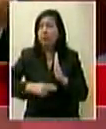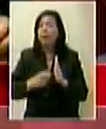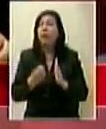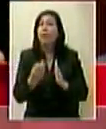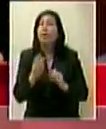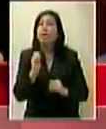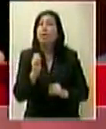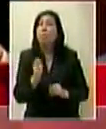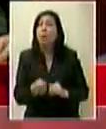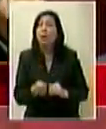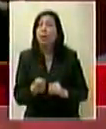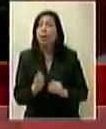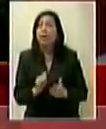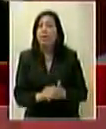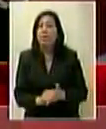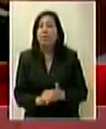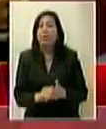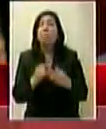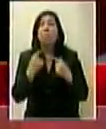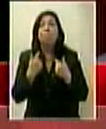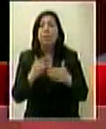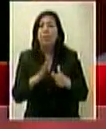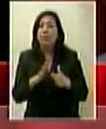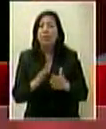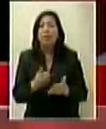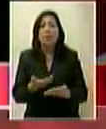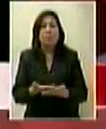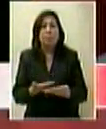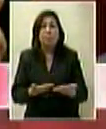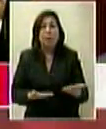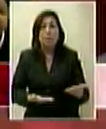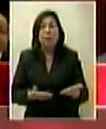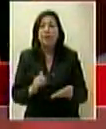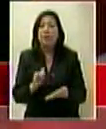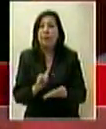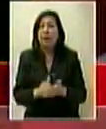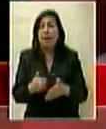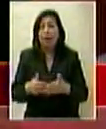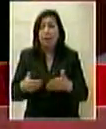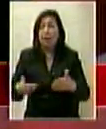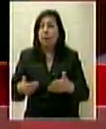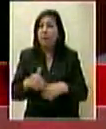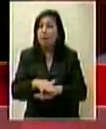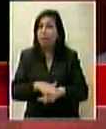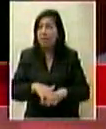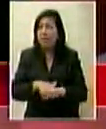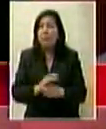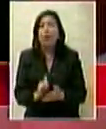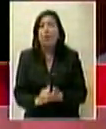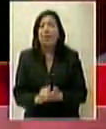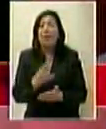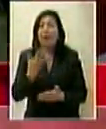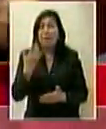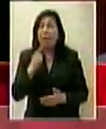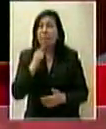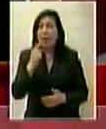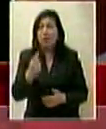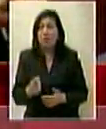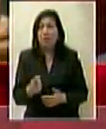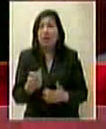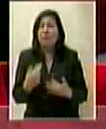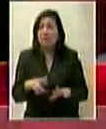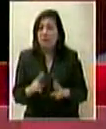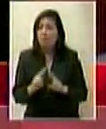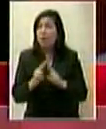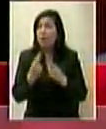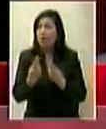aquellas multas, aquellas pérdidas de expedientes que en la anterior gestión fueron denunciadas. Para tal efecto ya me he